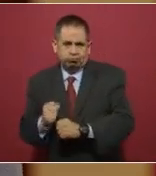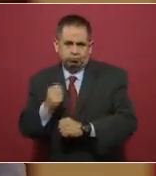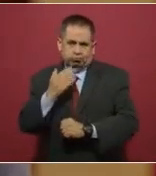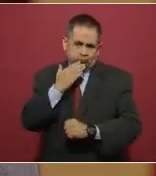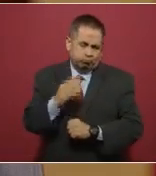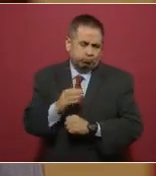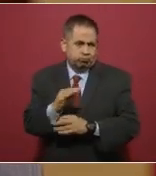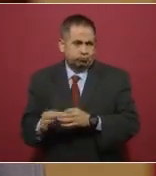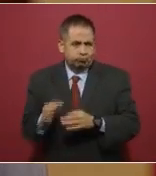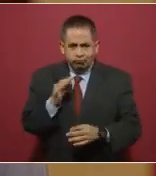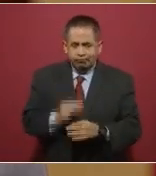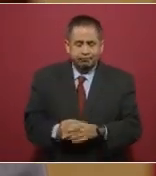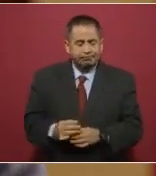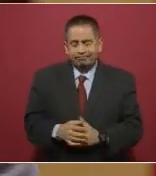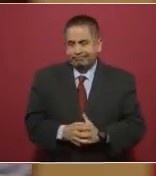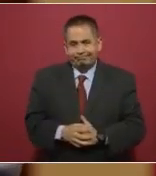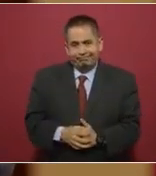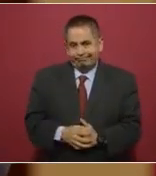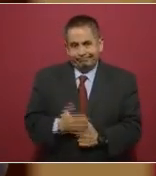no